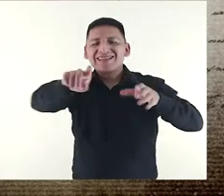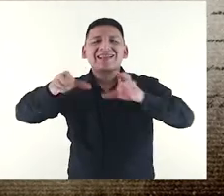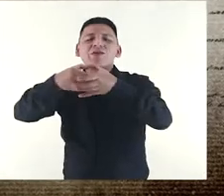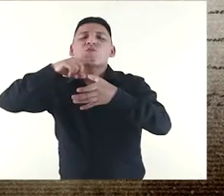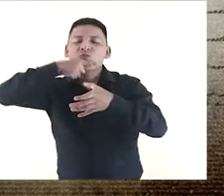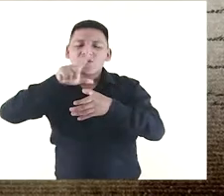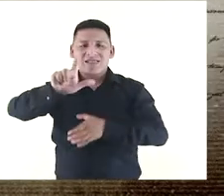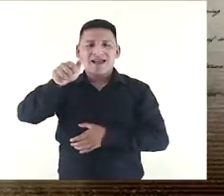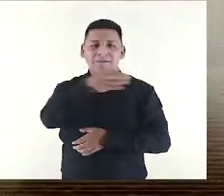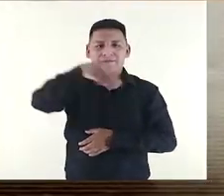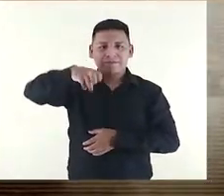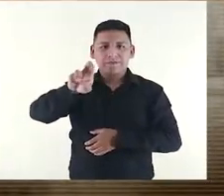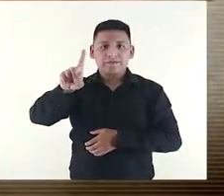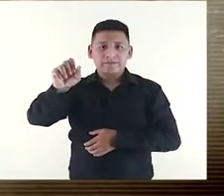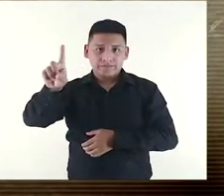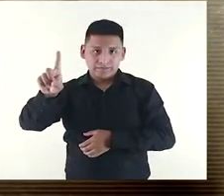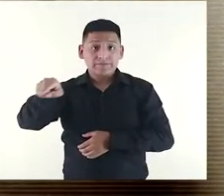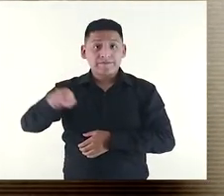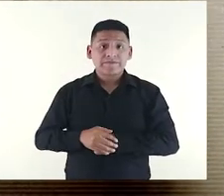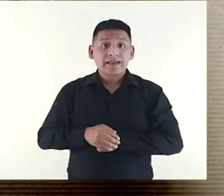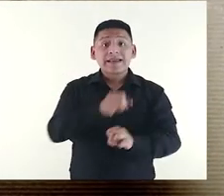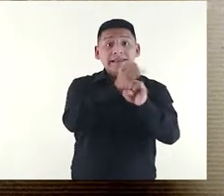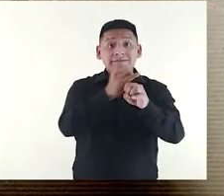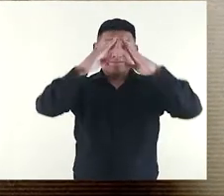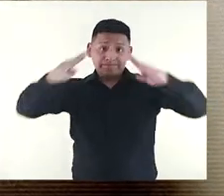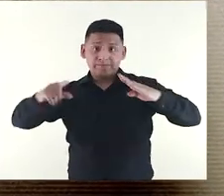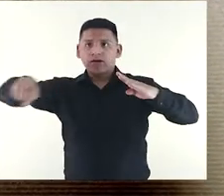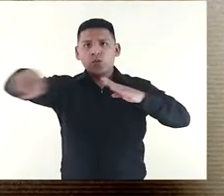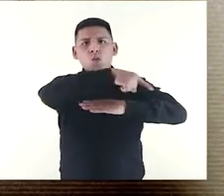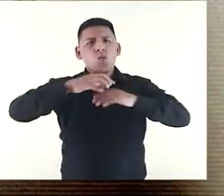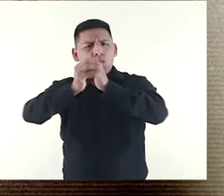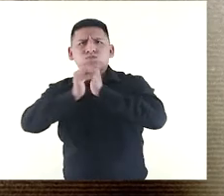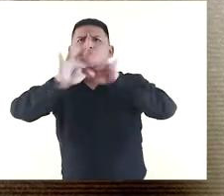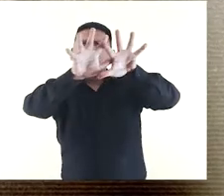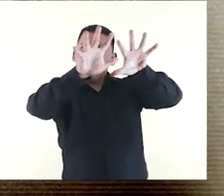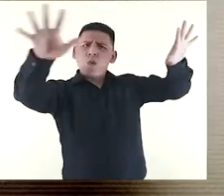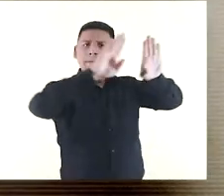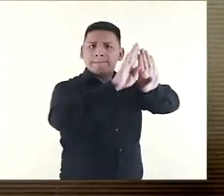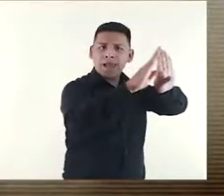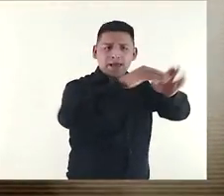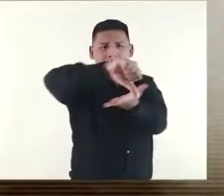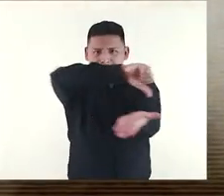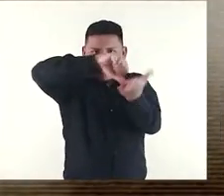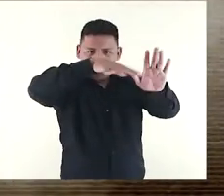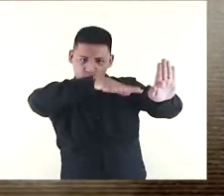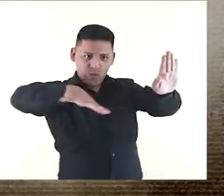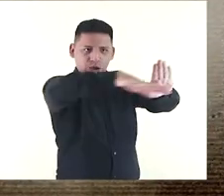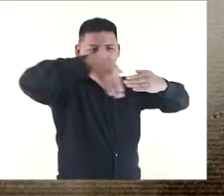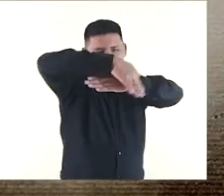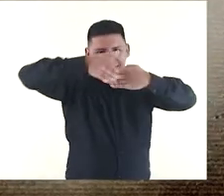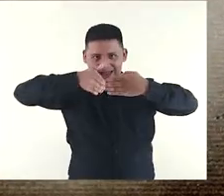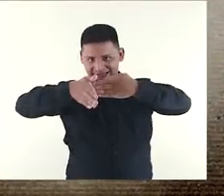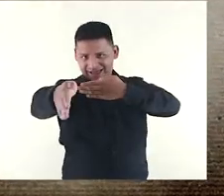rama femenina de la Orden de la Merced. La iglesia y el convento forman un ambiente monumental con la plazuela y el atrio que se retiran del frente